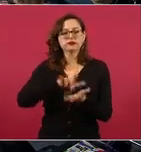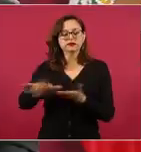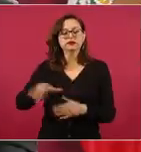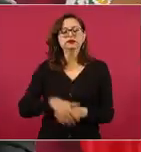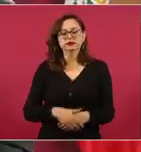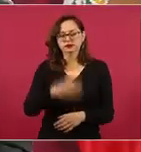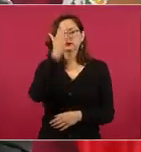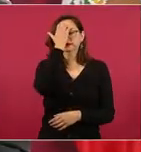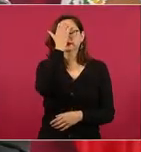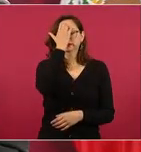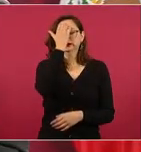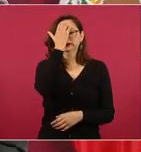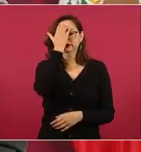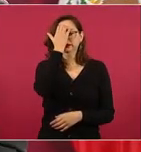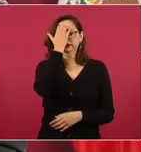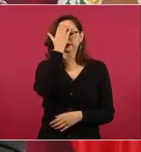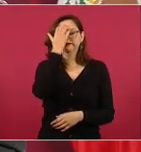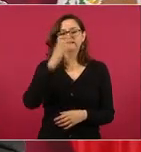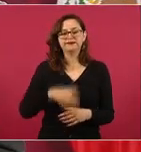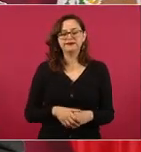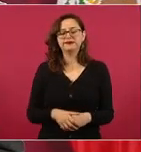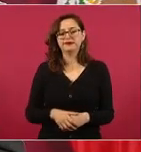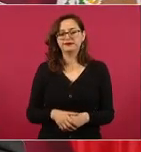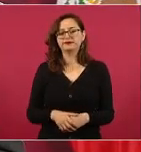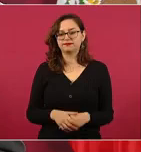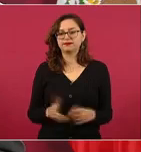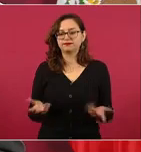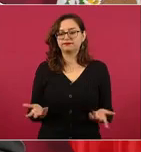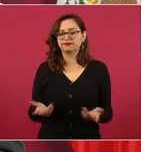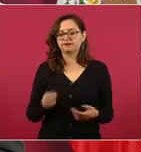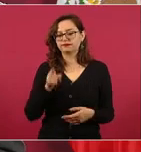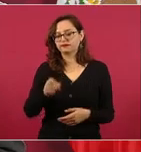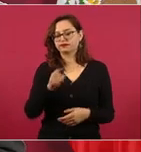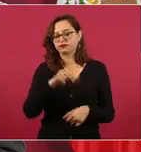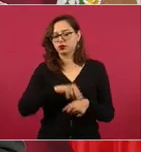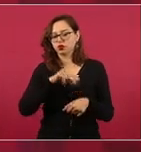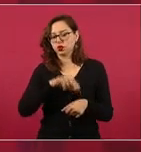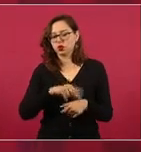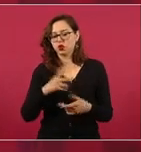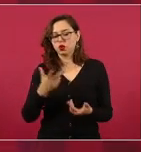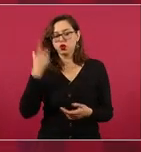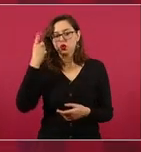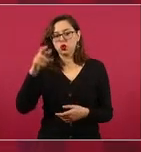Américo. Yo creo que eso también ayudó.